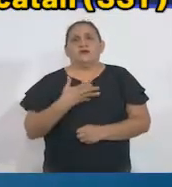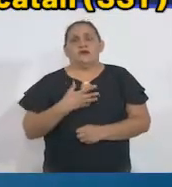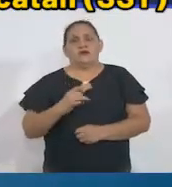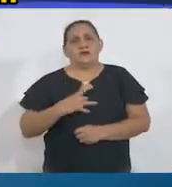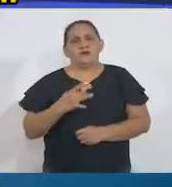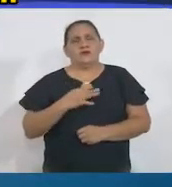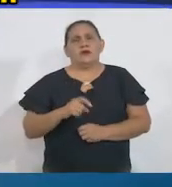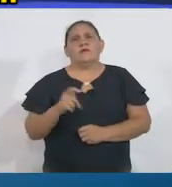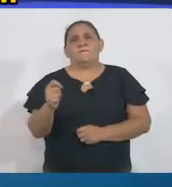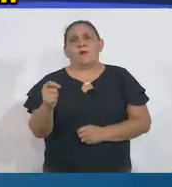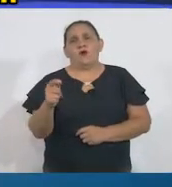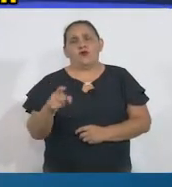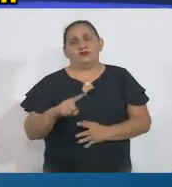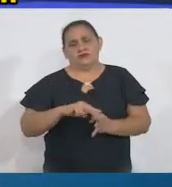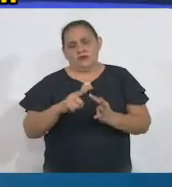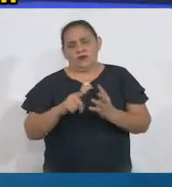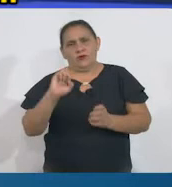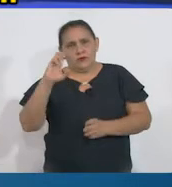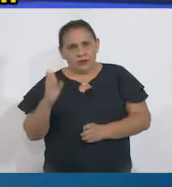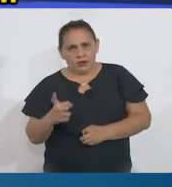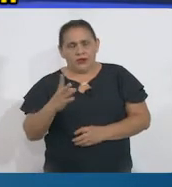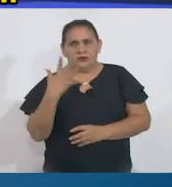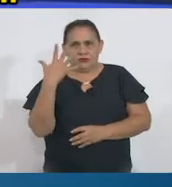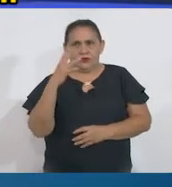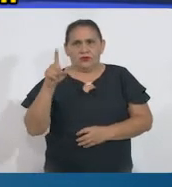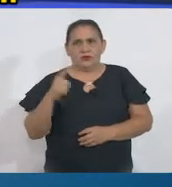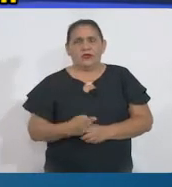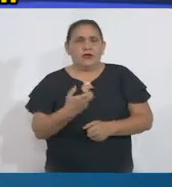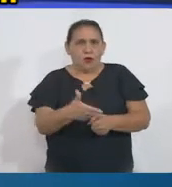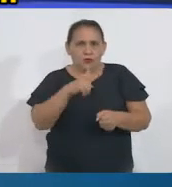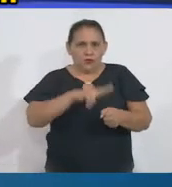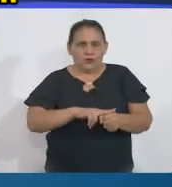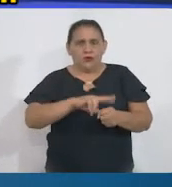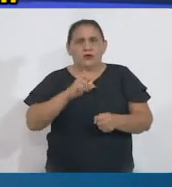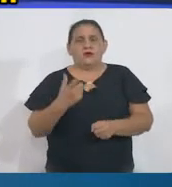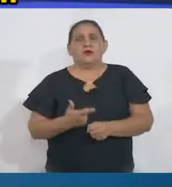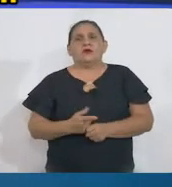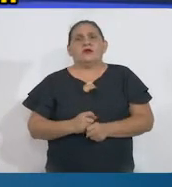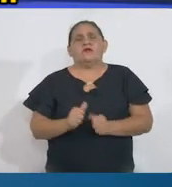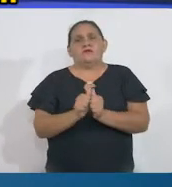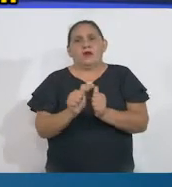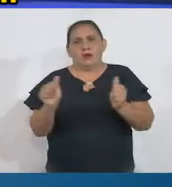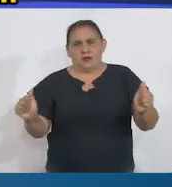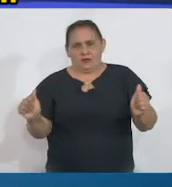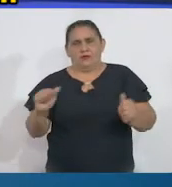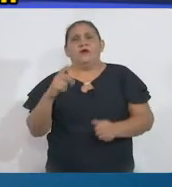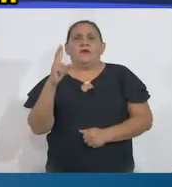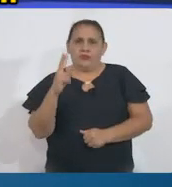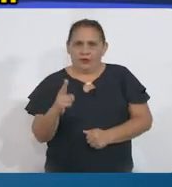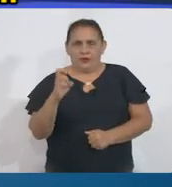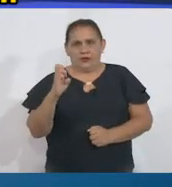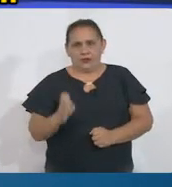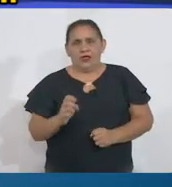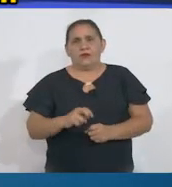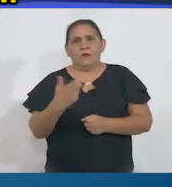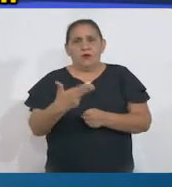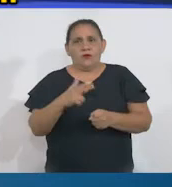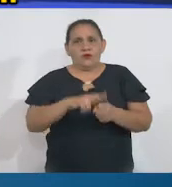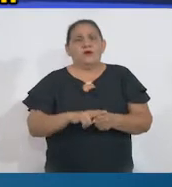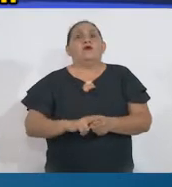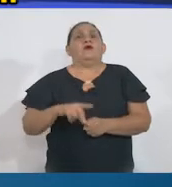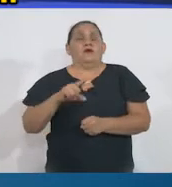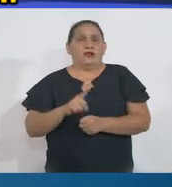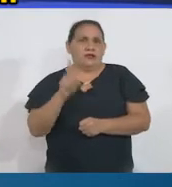síntomas leves. 5 de estos casos confirmados están hospitalizados y en aislamiento total. También están hospitalizadas las